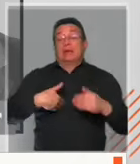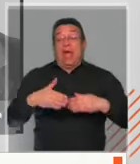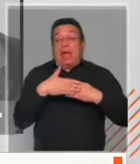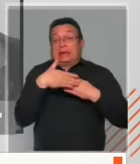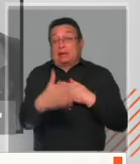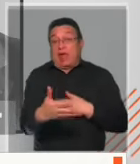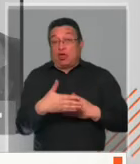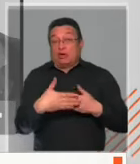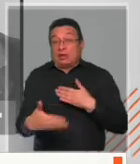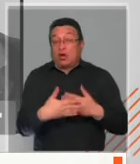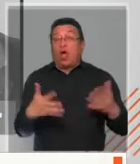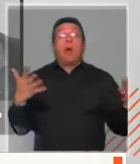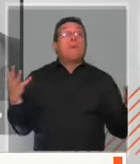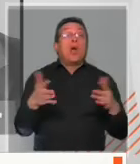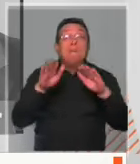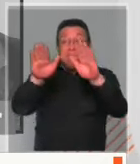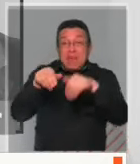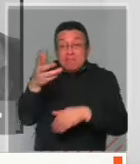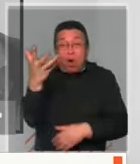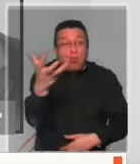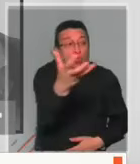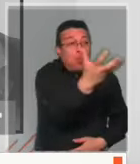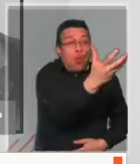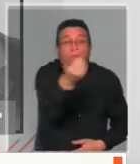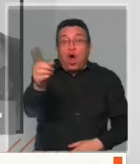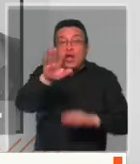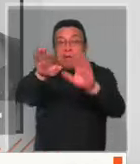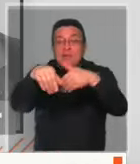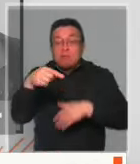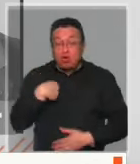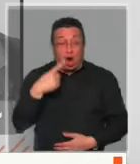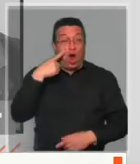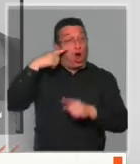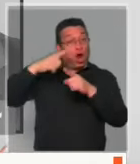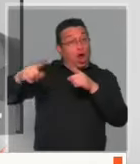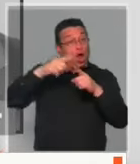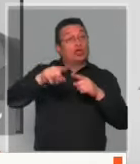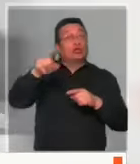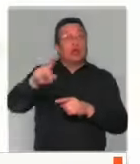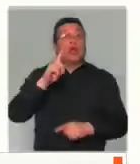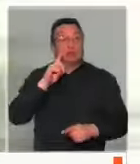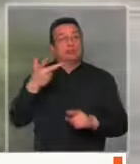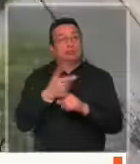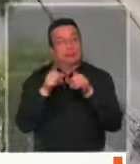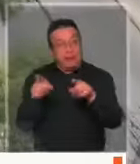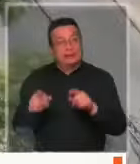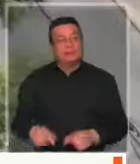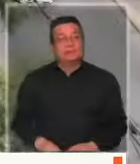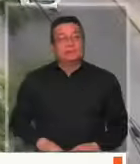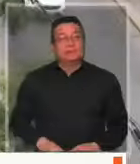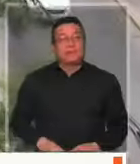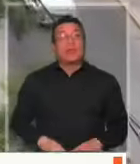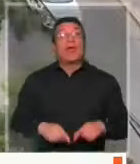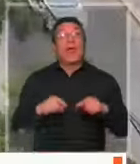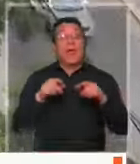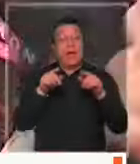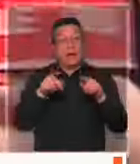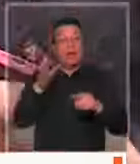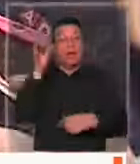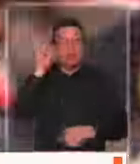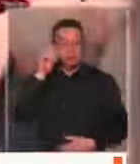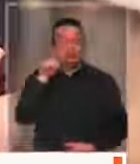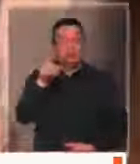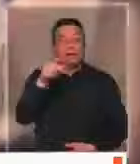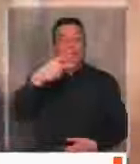y pasa por los mismos hueones, yo no los conozco, que pasan, que están en ese mismo. Una reunión en la que se escucha a